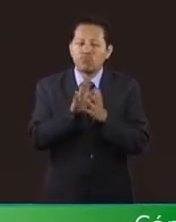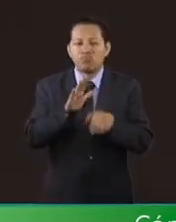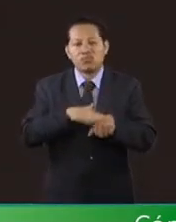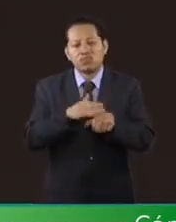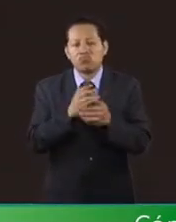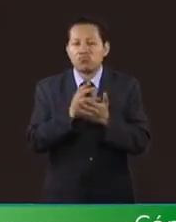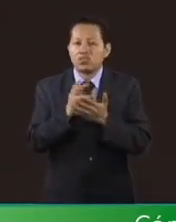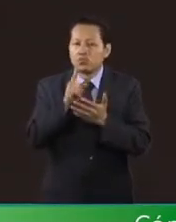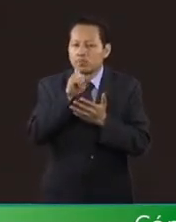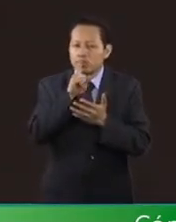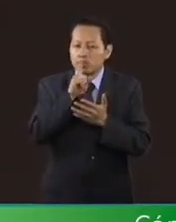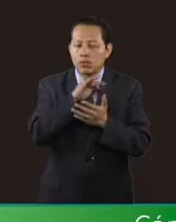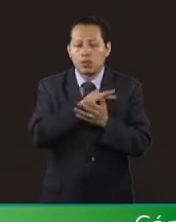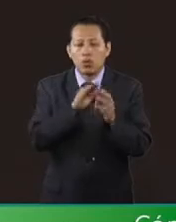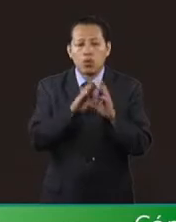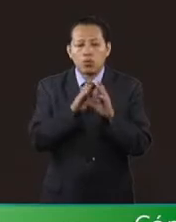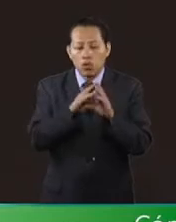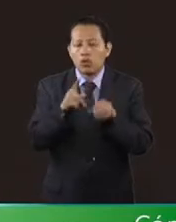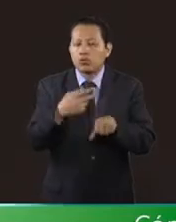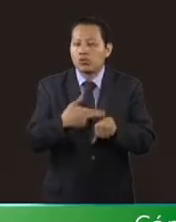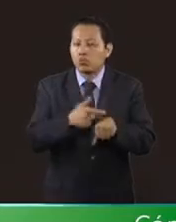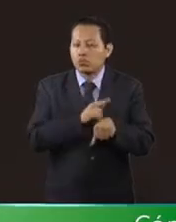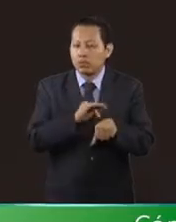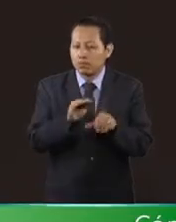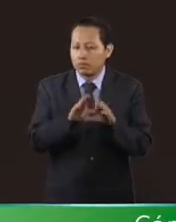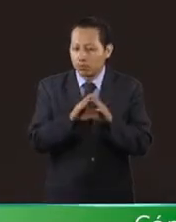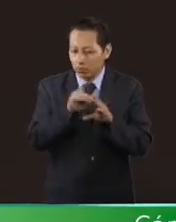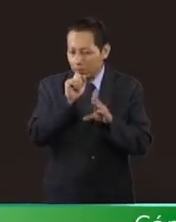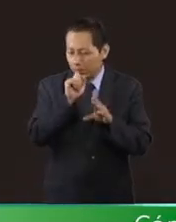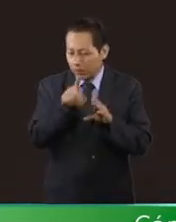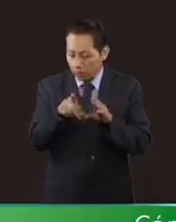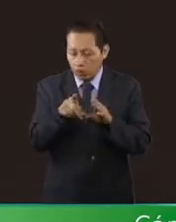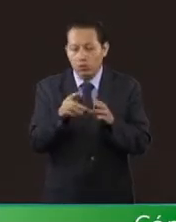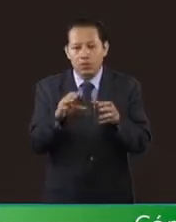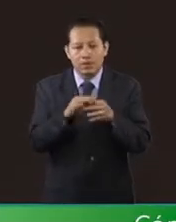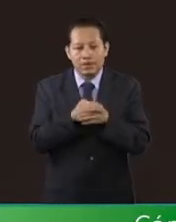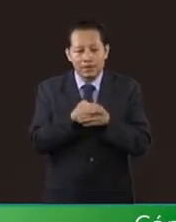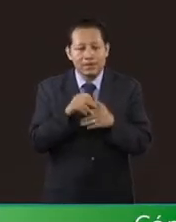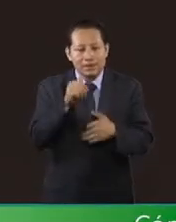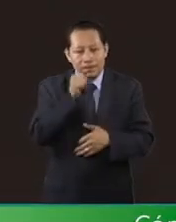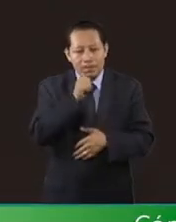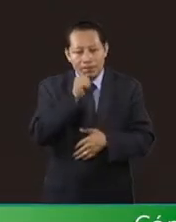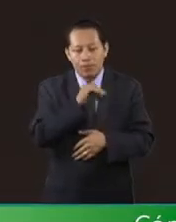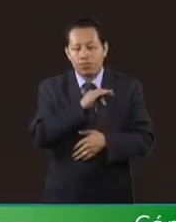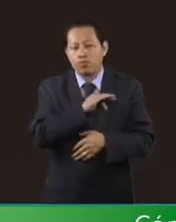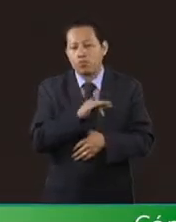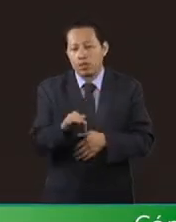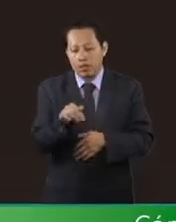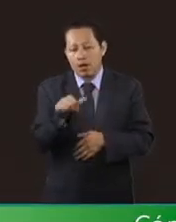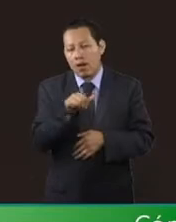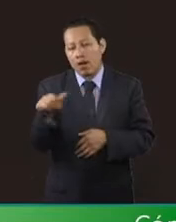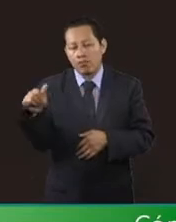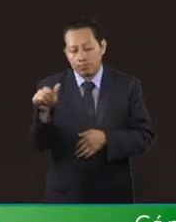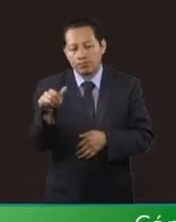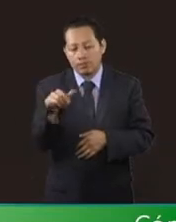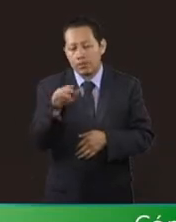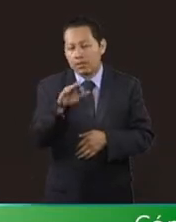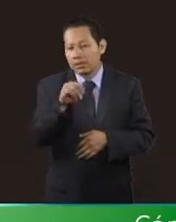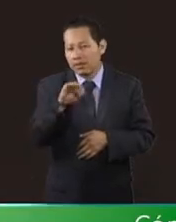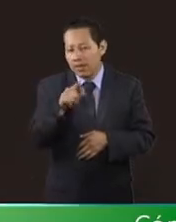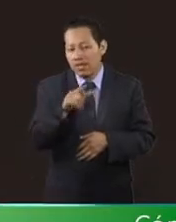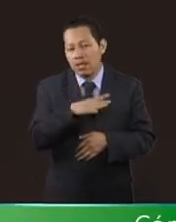extraordinaria, adecuadamente regulada y fiscalizada y siempre subordinada a las autoridades